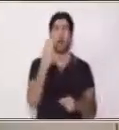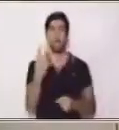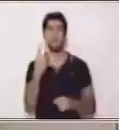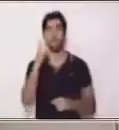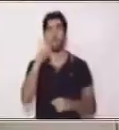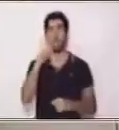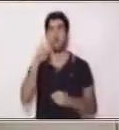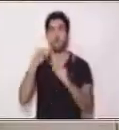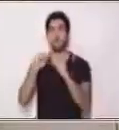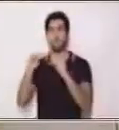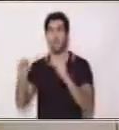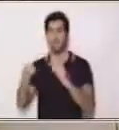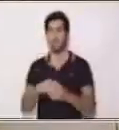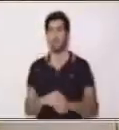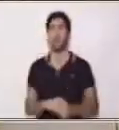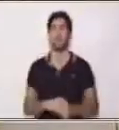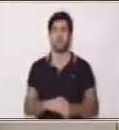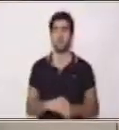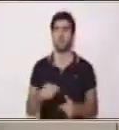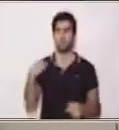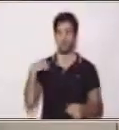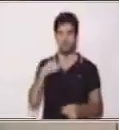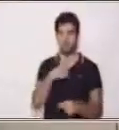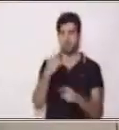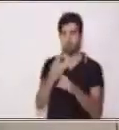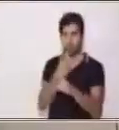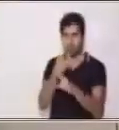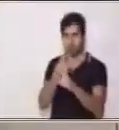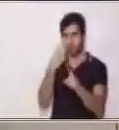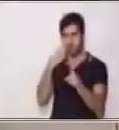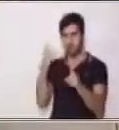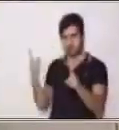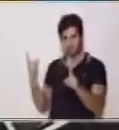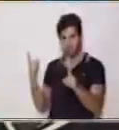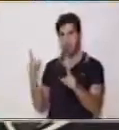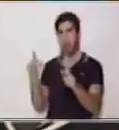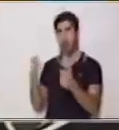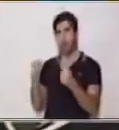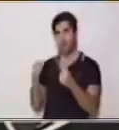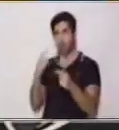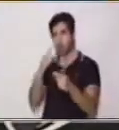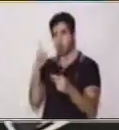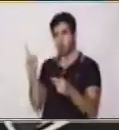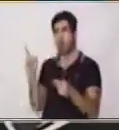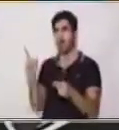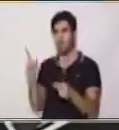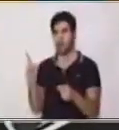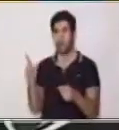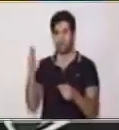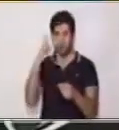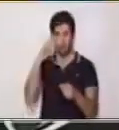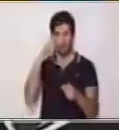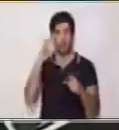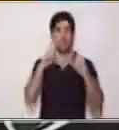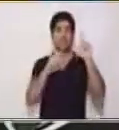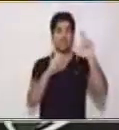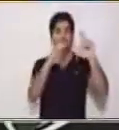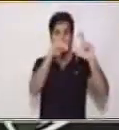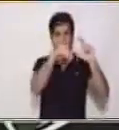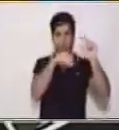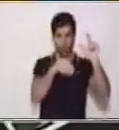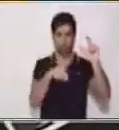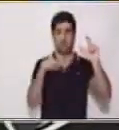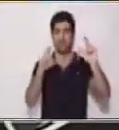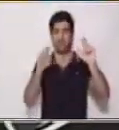en metros. Utilizamos el método del factor unitario. Si tenemos centímetros arriba, escribimos centímetros